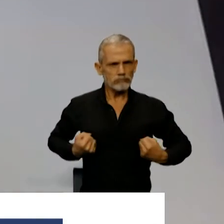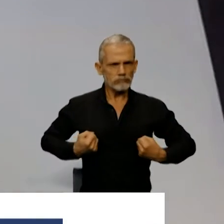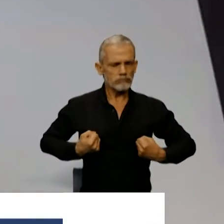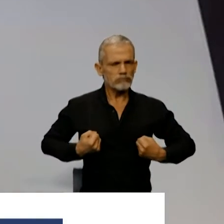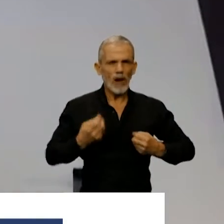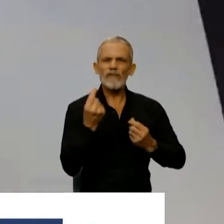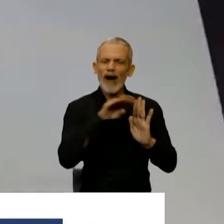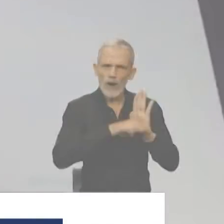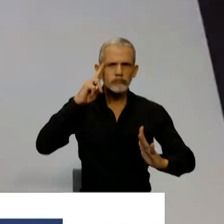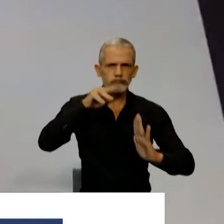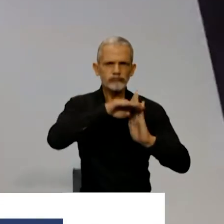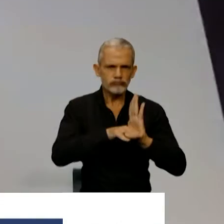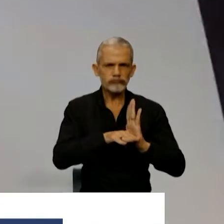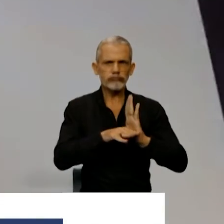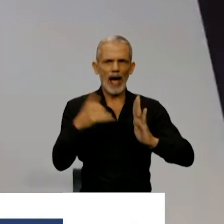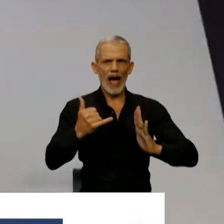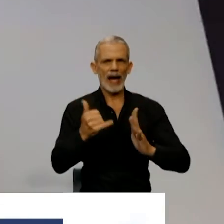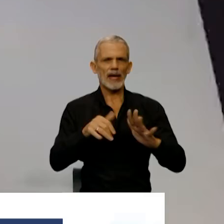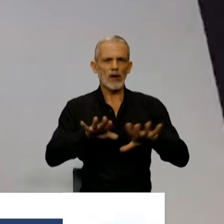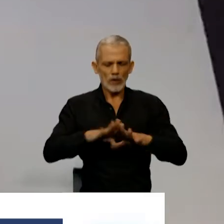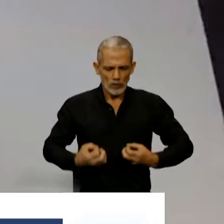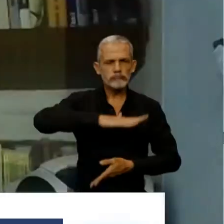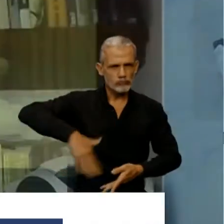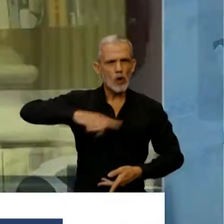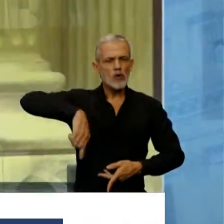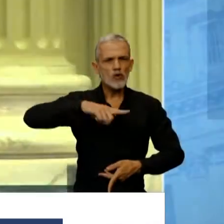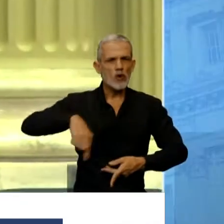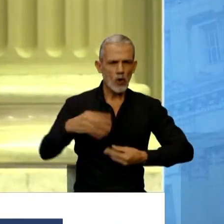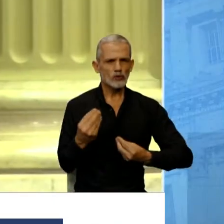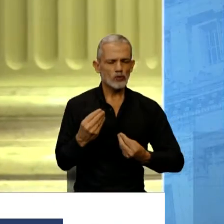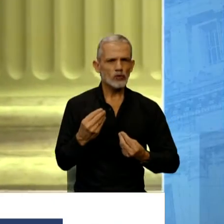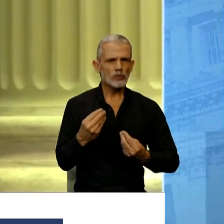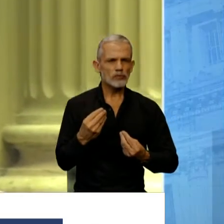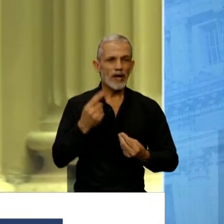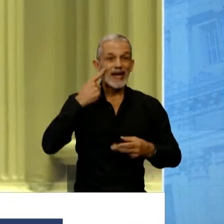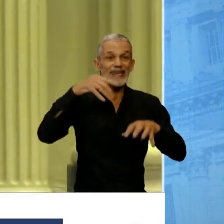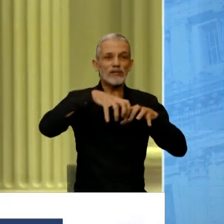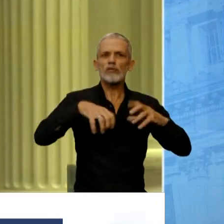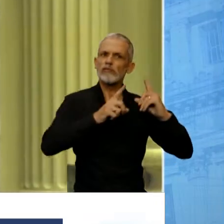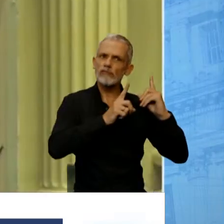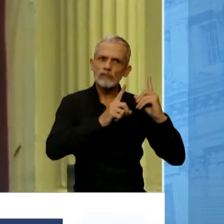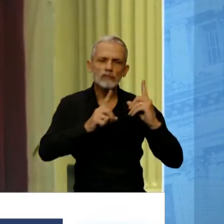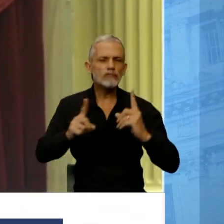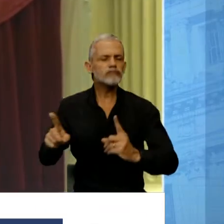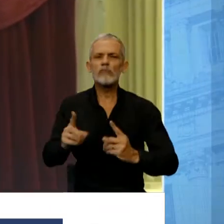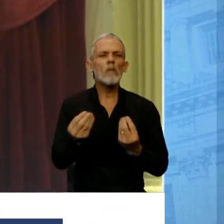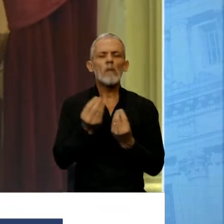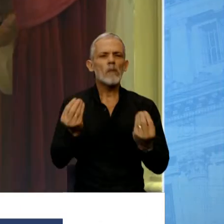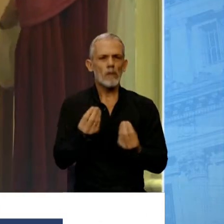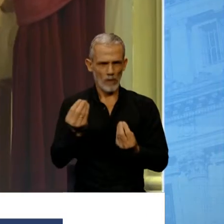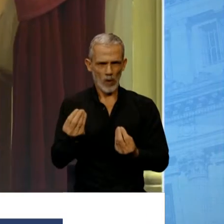hombre de valores, como un hombre motivador e inspirador. Se han mantenido las instituciones a